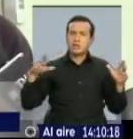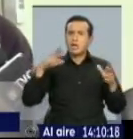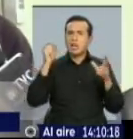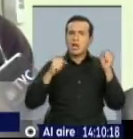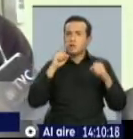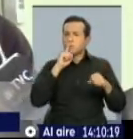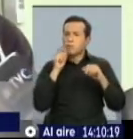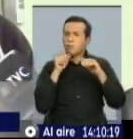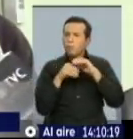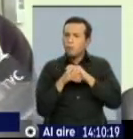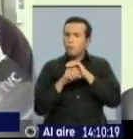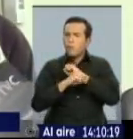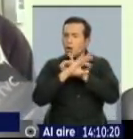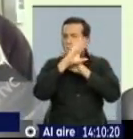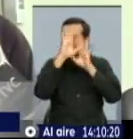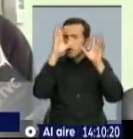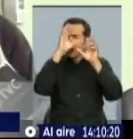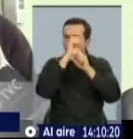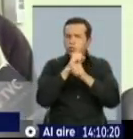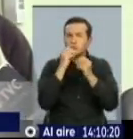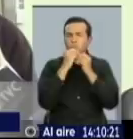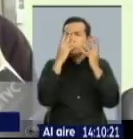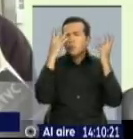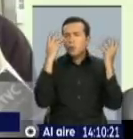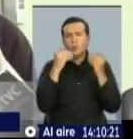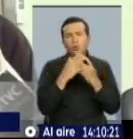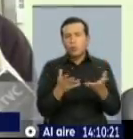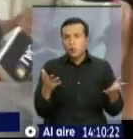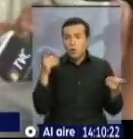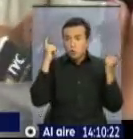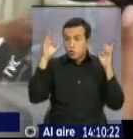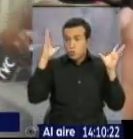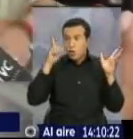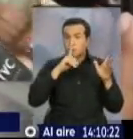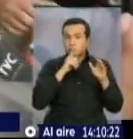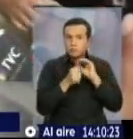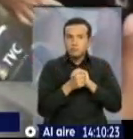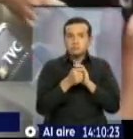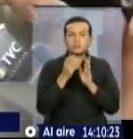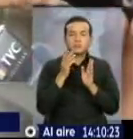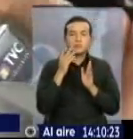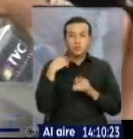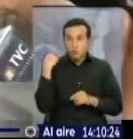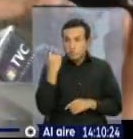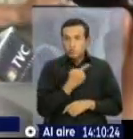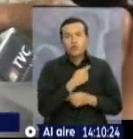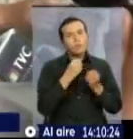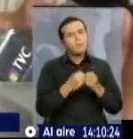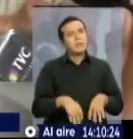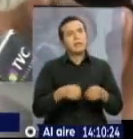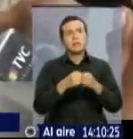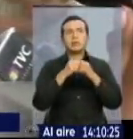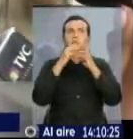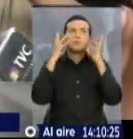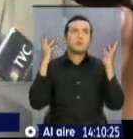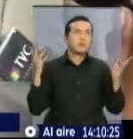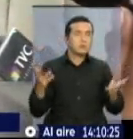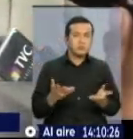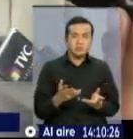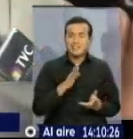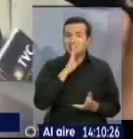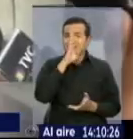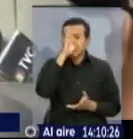de contrabando en la madrugada, en la noche, circulan cuando no hay control. Como productores nos afecta, pero sobremanera.